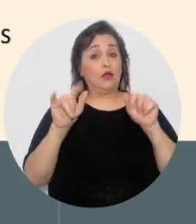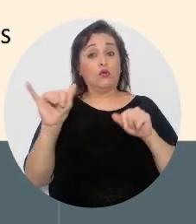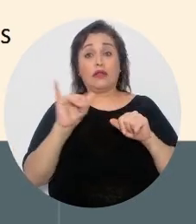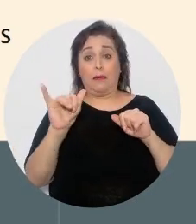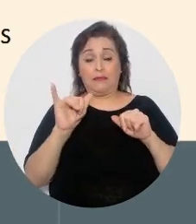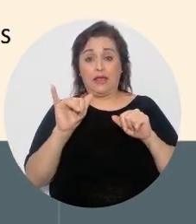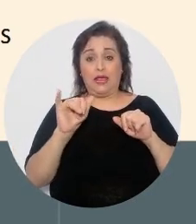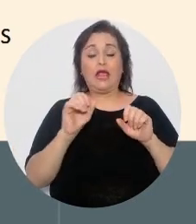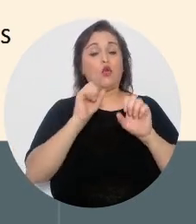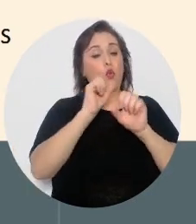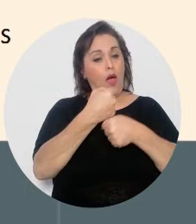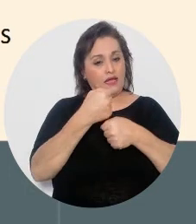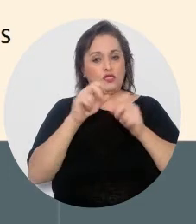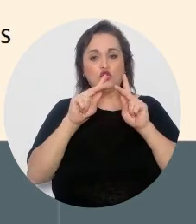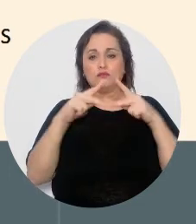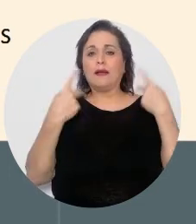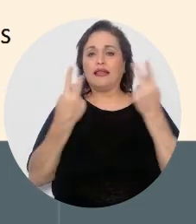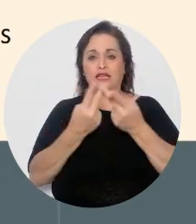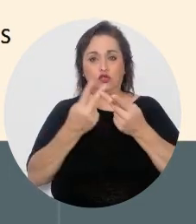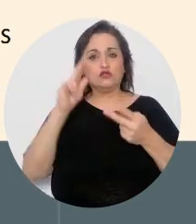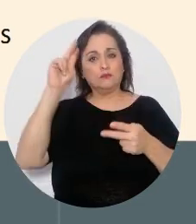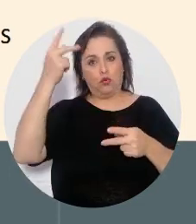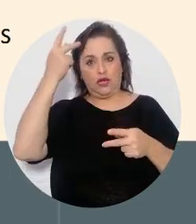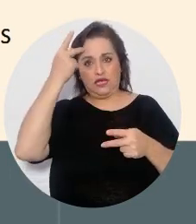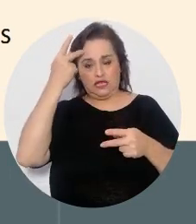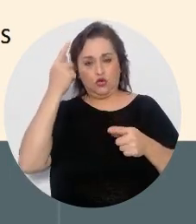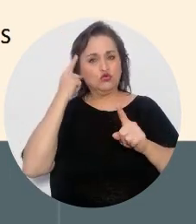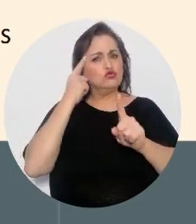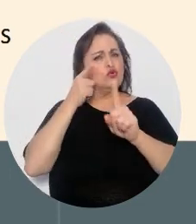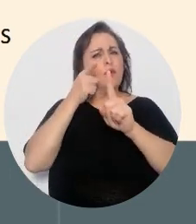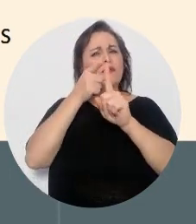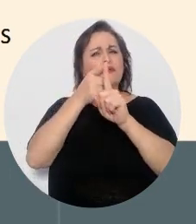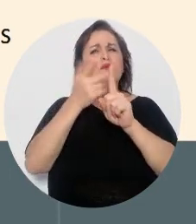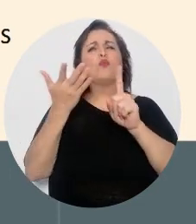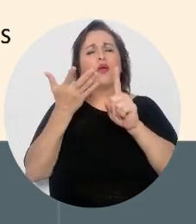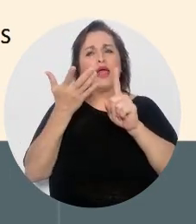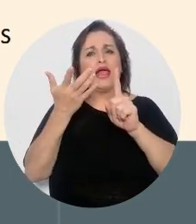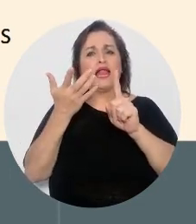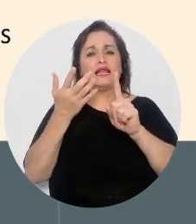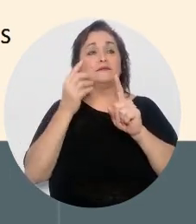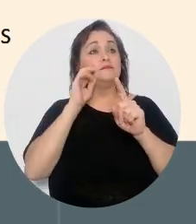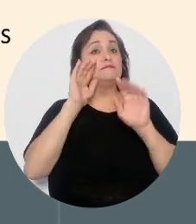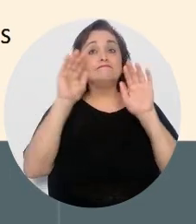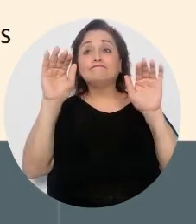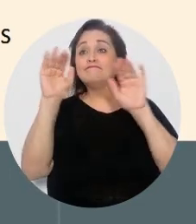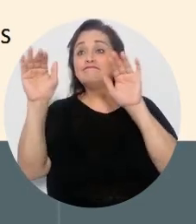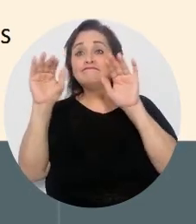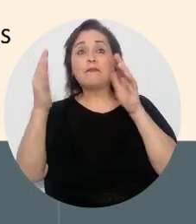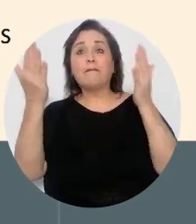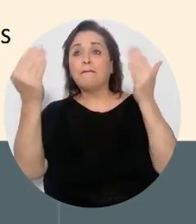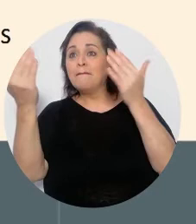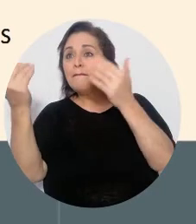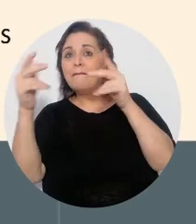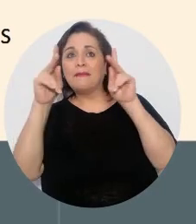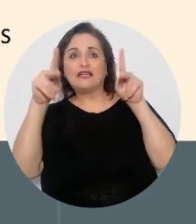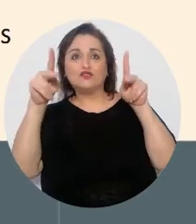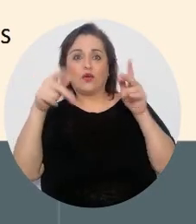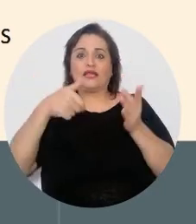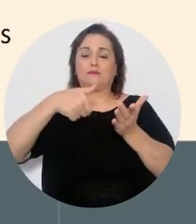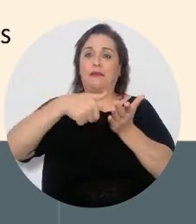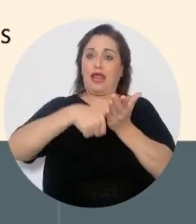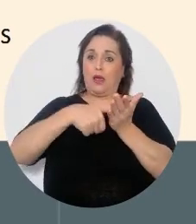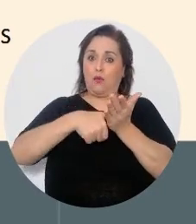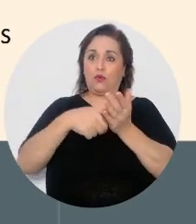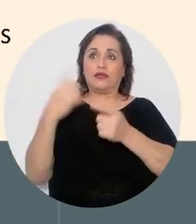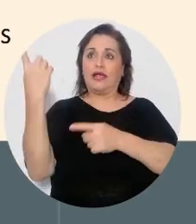Pero también pueden hacerlo los partidos políticos, con el fin de conseguir el favor de ustedes como electores